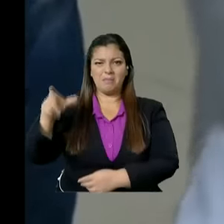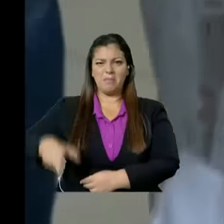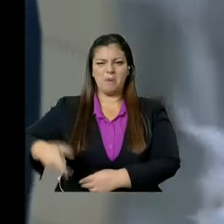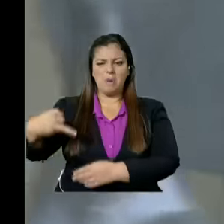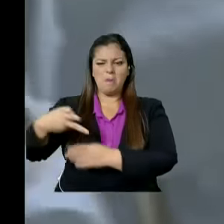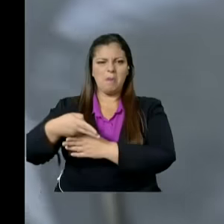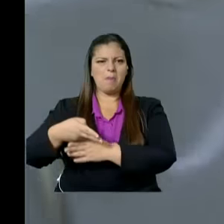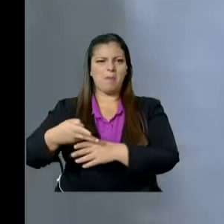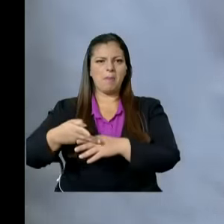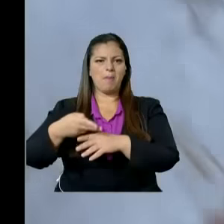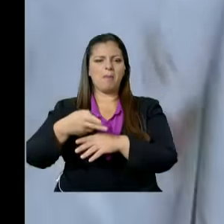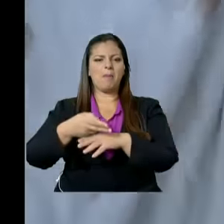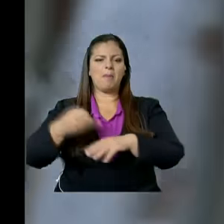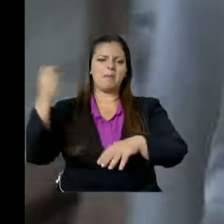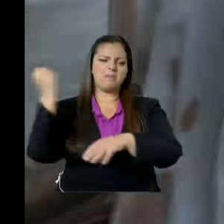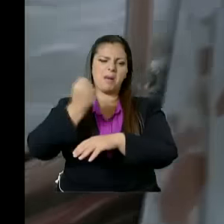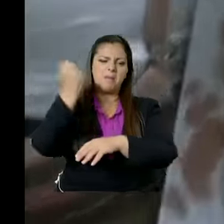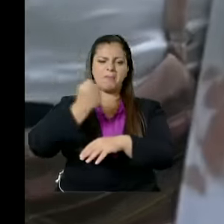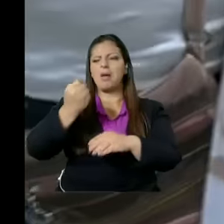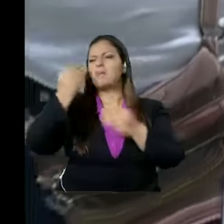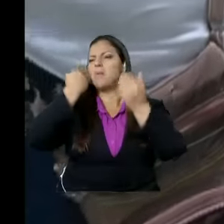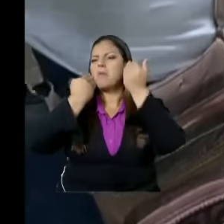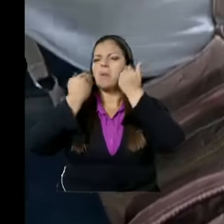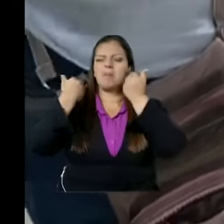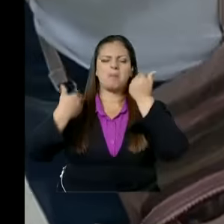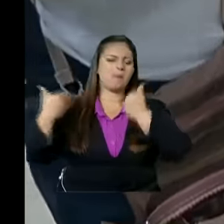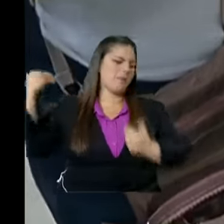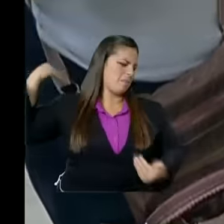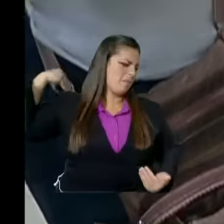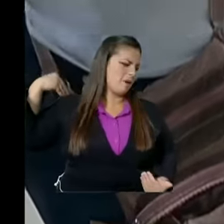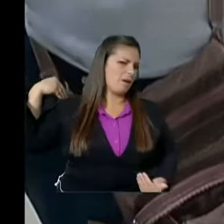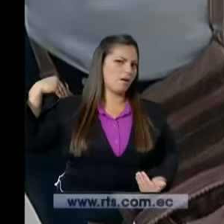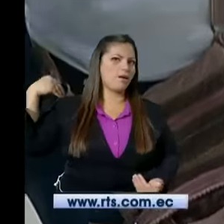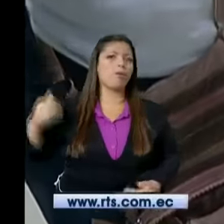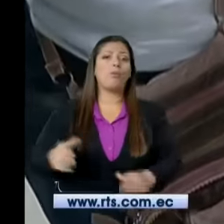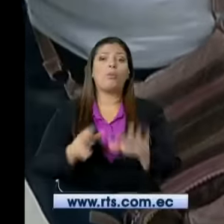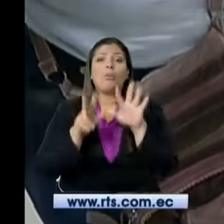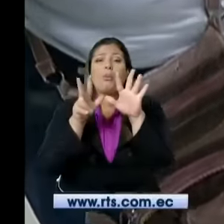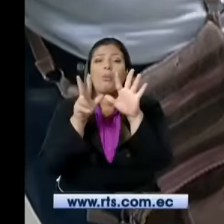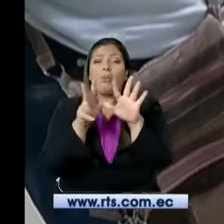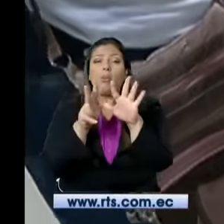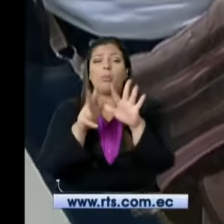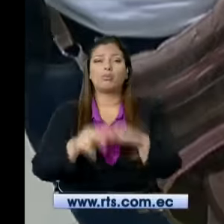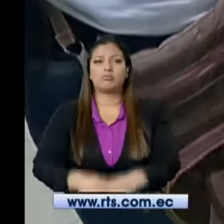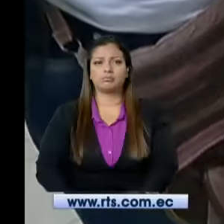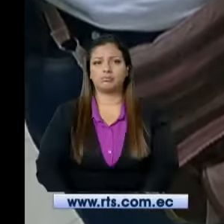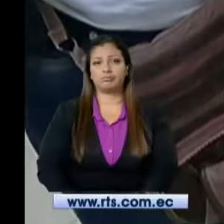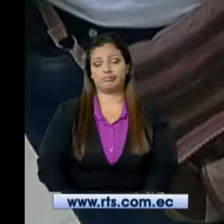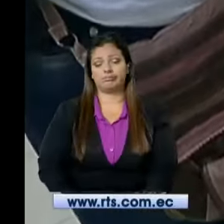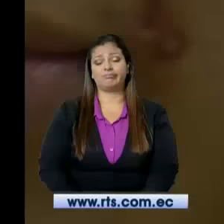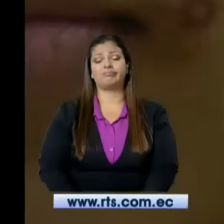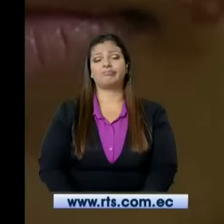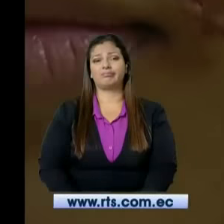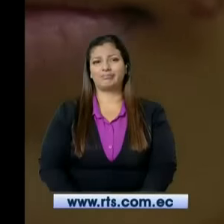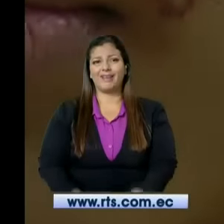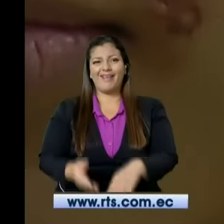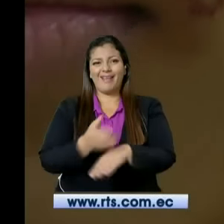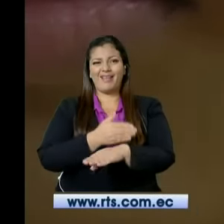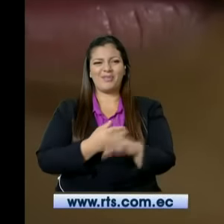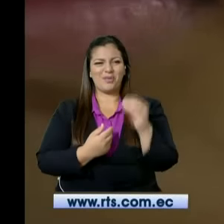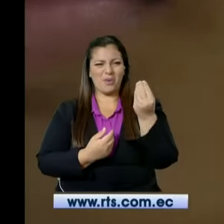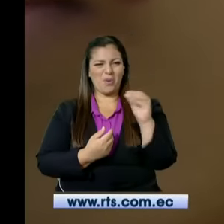dieron? ¿Cuántos cortes? En la espalda tiene como 8. Por resistirse al robo de su teléfono celular,